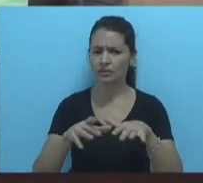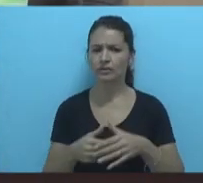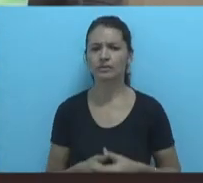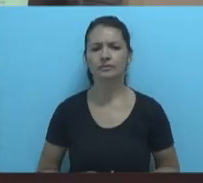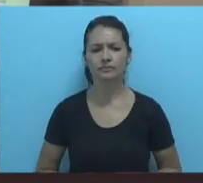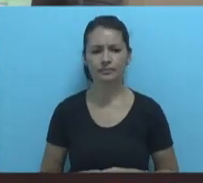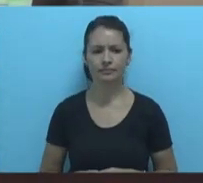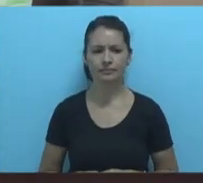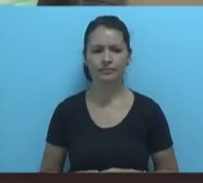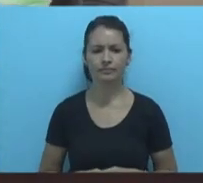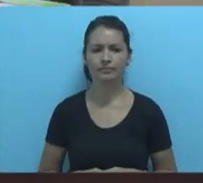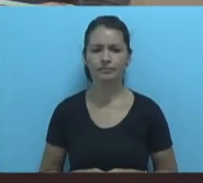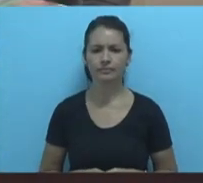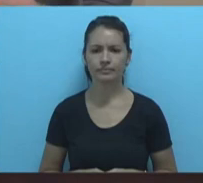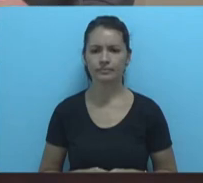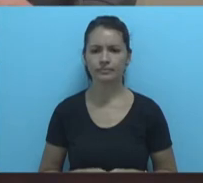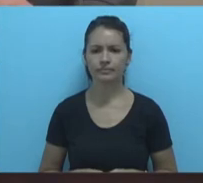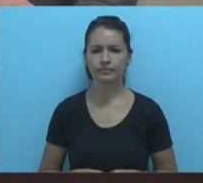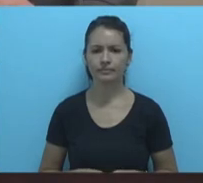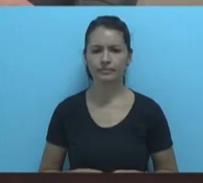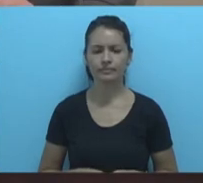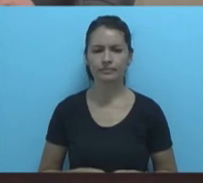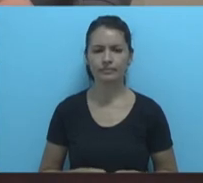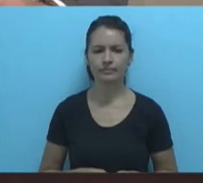docentes y profesionales que llevan adelante el programa.